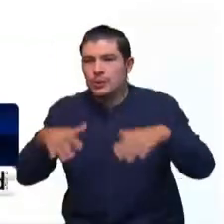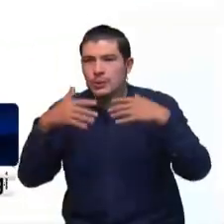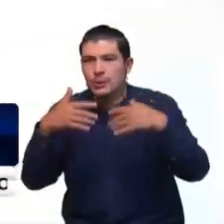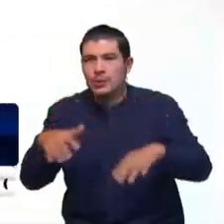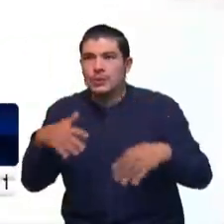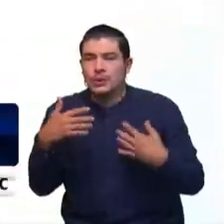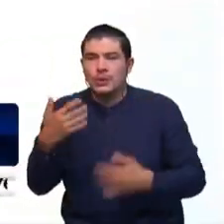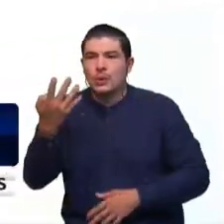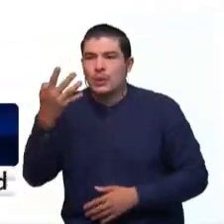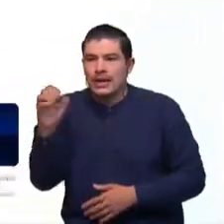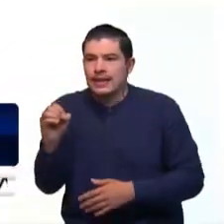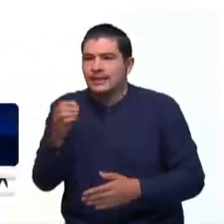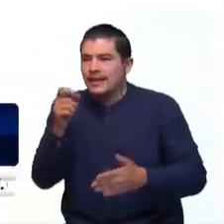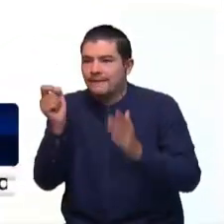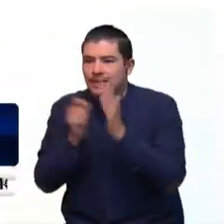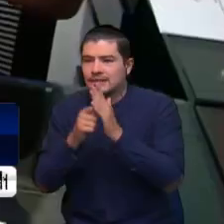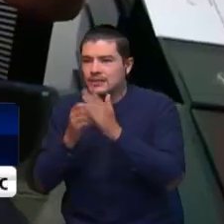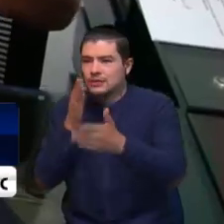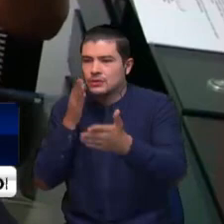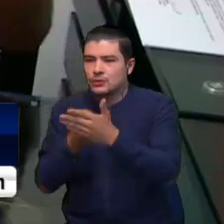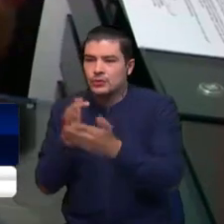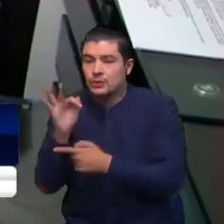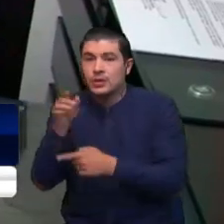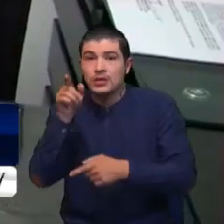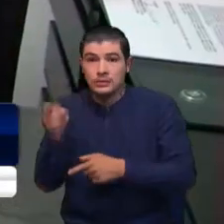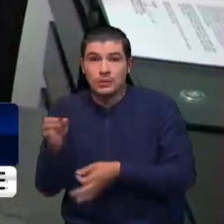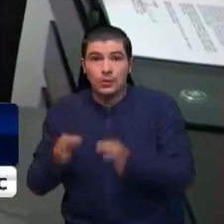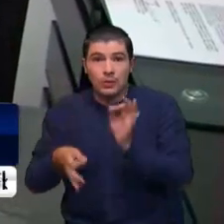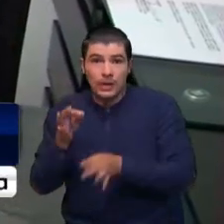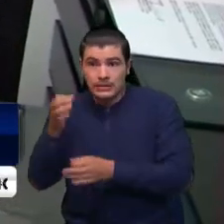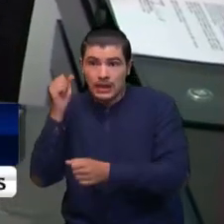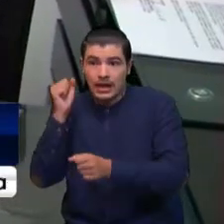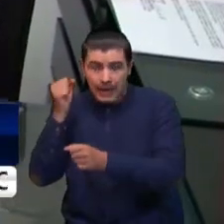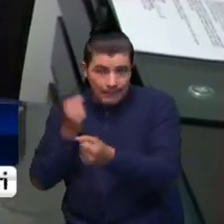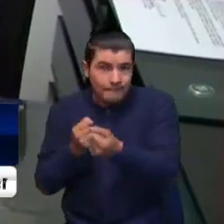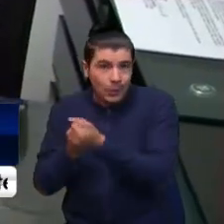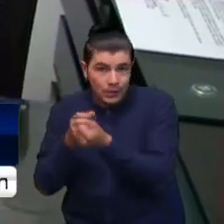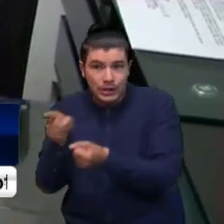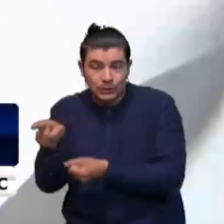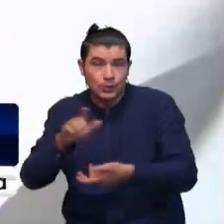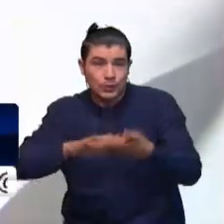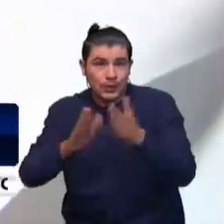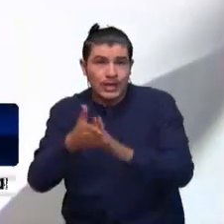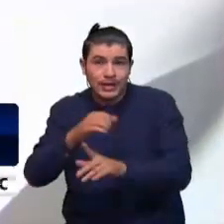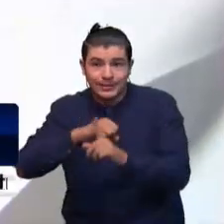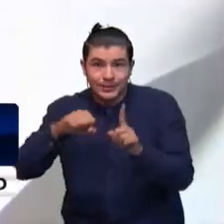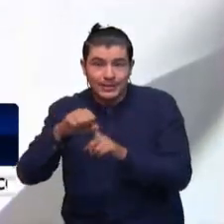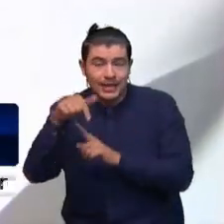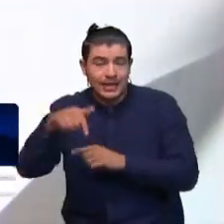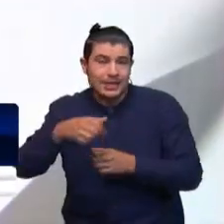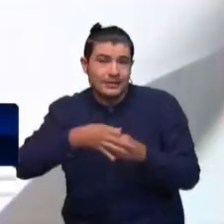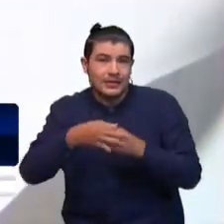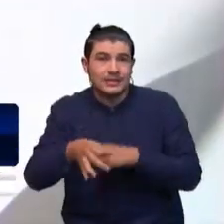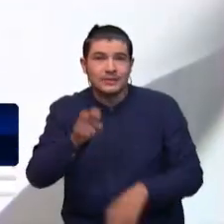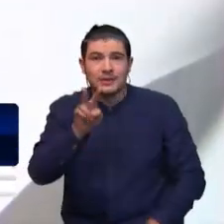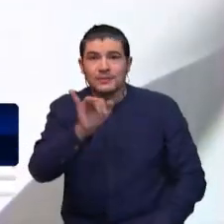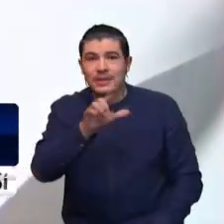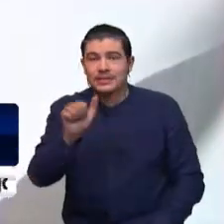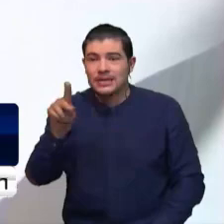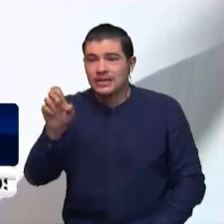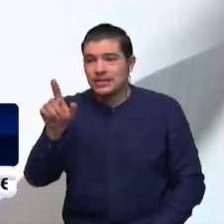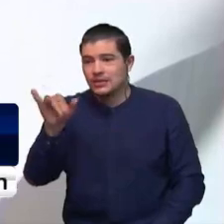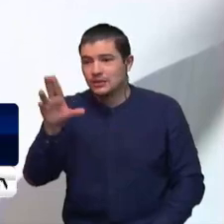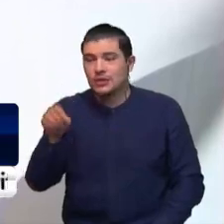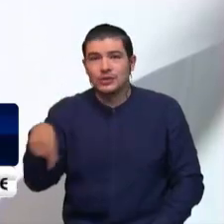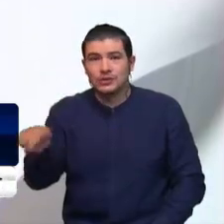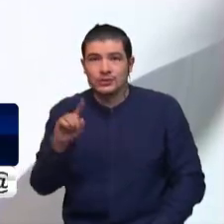40 telas los cuales fueron falladas por el juzgado primero del juzgado segundo de villa del rosario y no les amparan